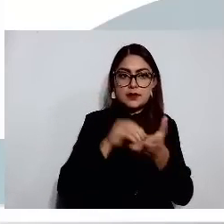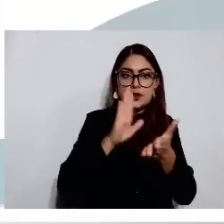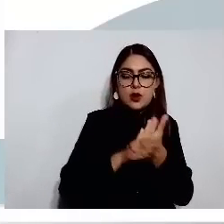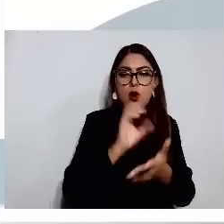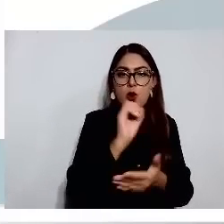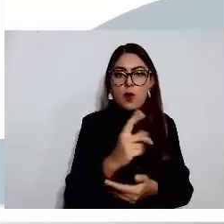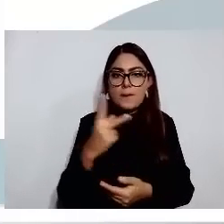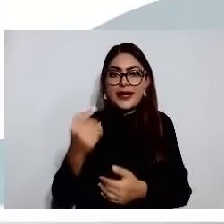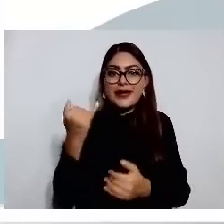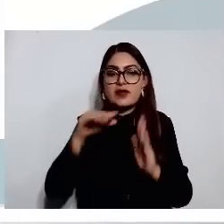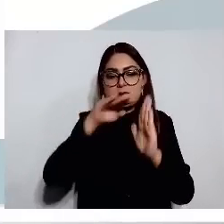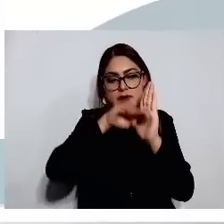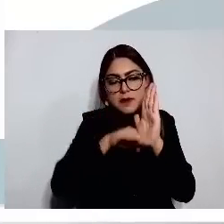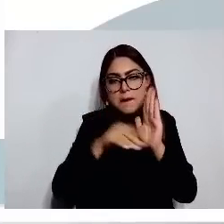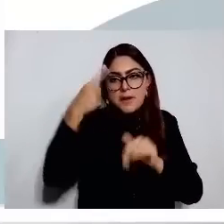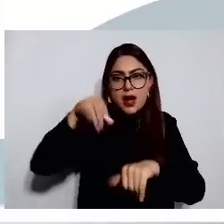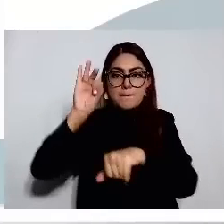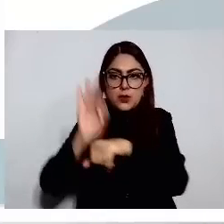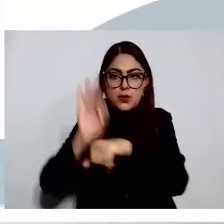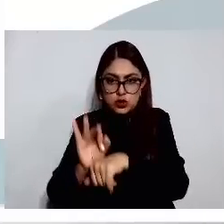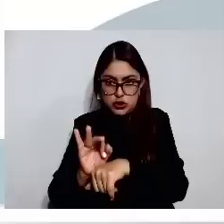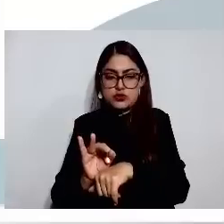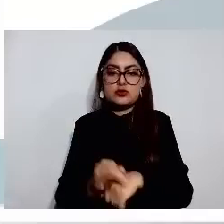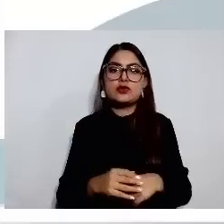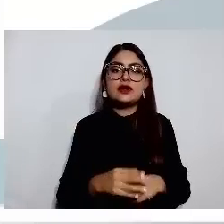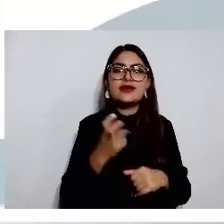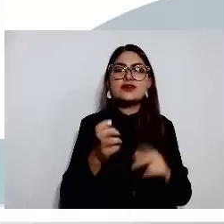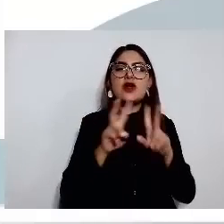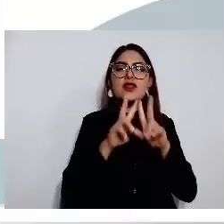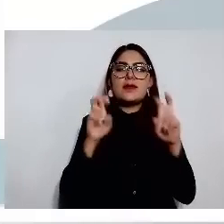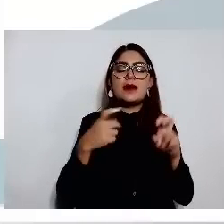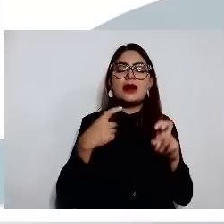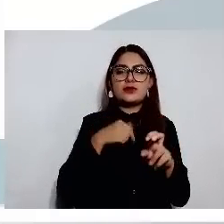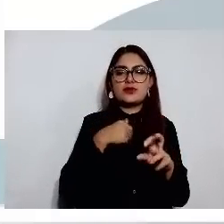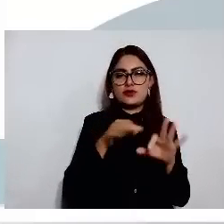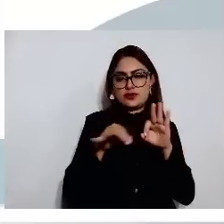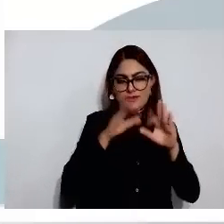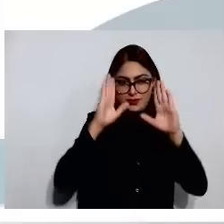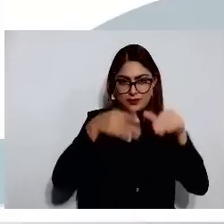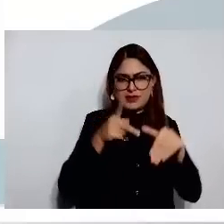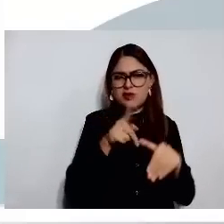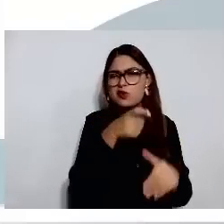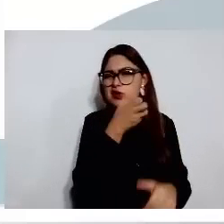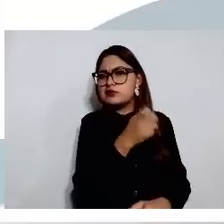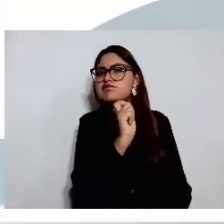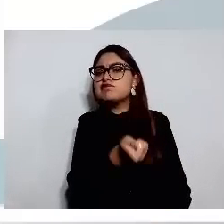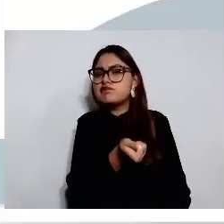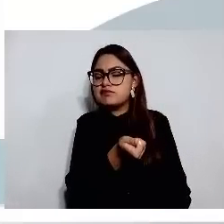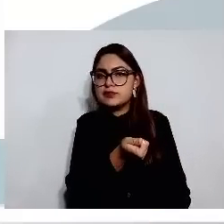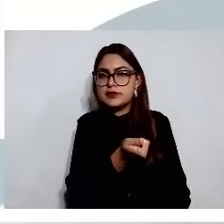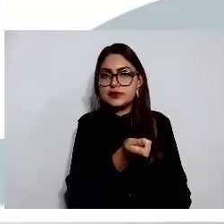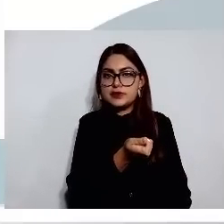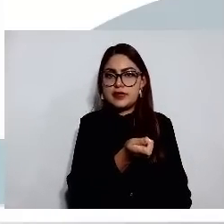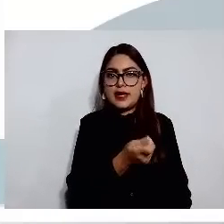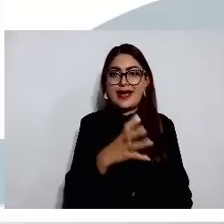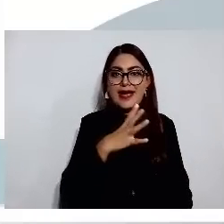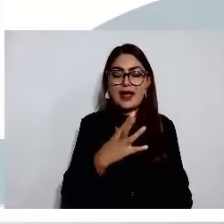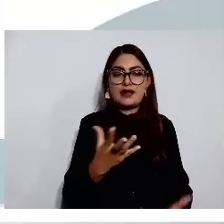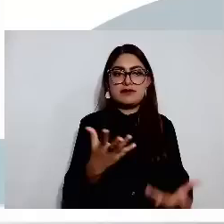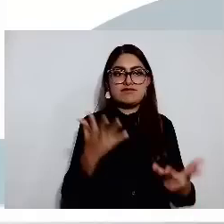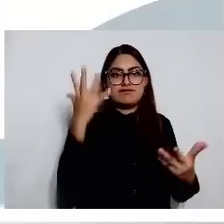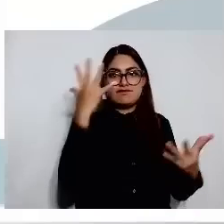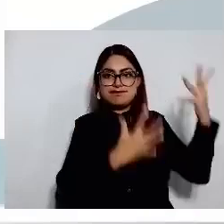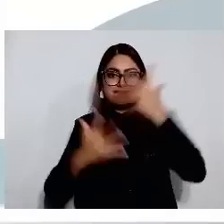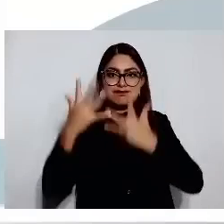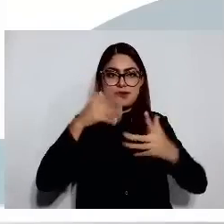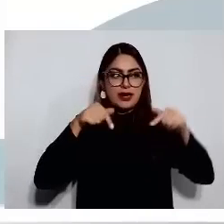tema más como de los temas que trabajamos, pero quiere decir que hay mucha confusión en México y sobre todo en los